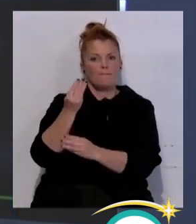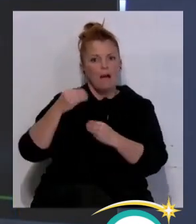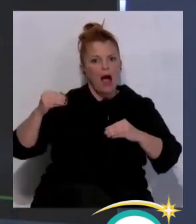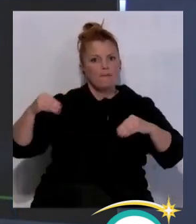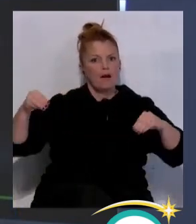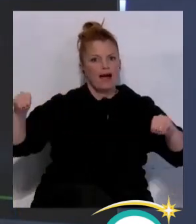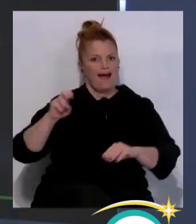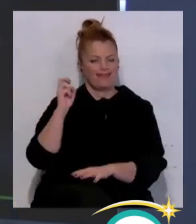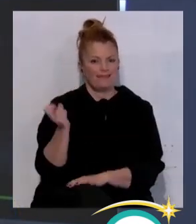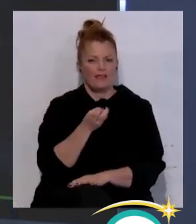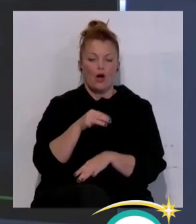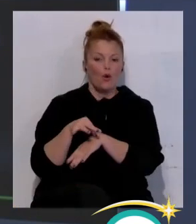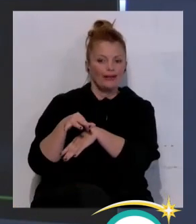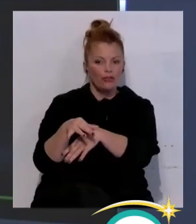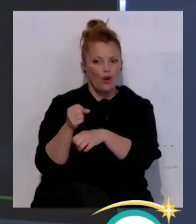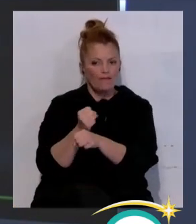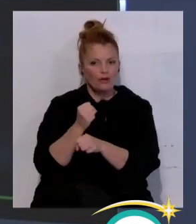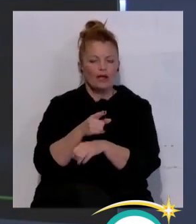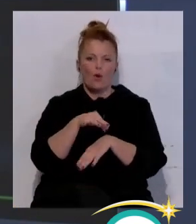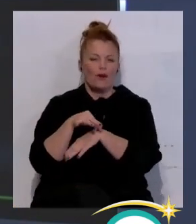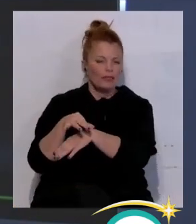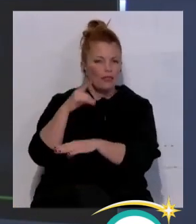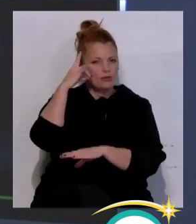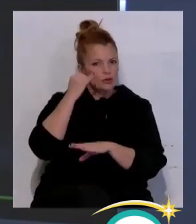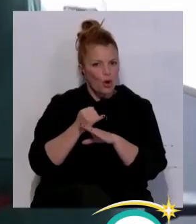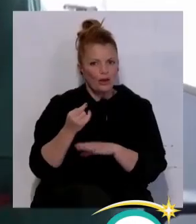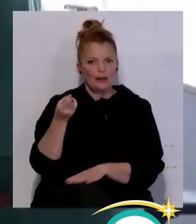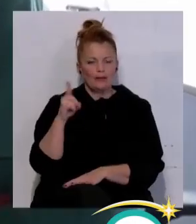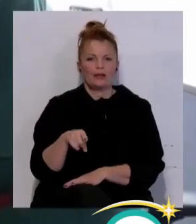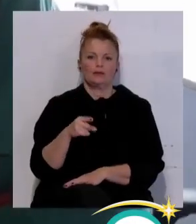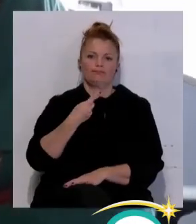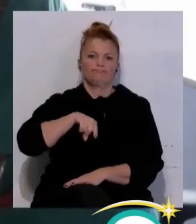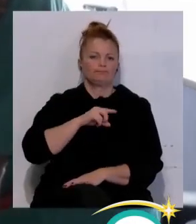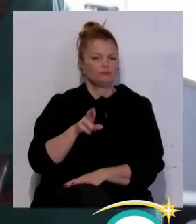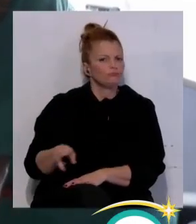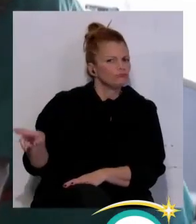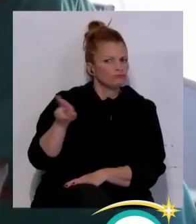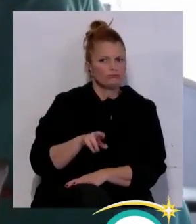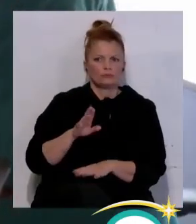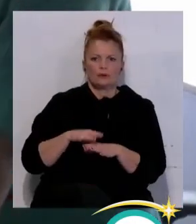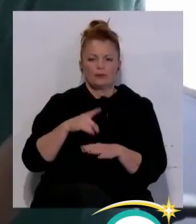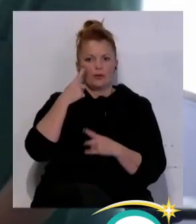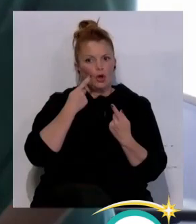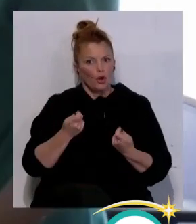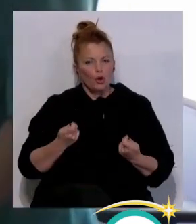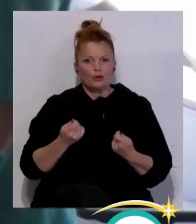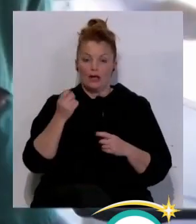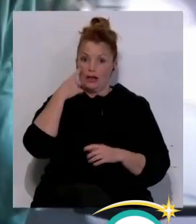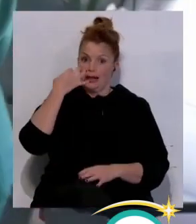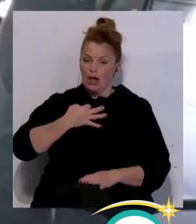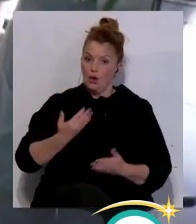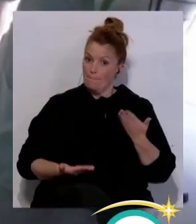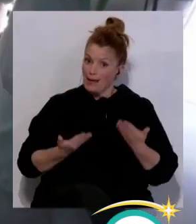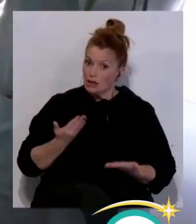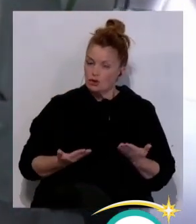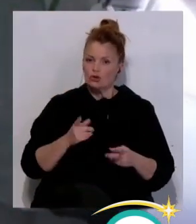una orientación laboral, una orientación psicológica, insistimos mucho en el control de los factores de riesgo, tema del peso, tema del